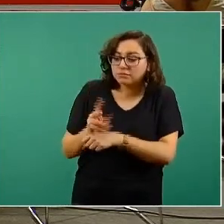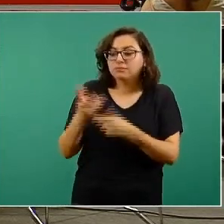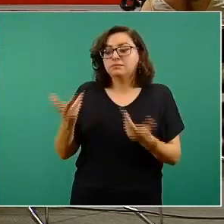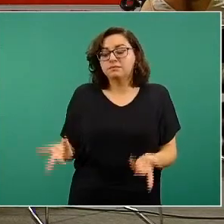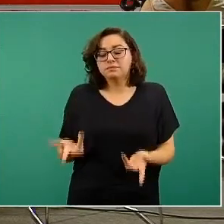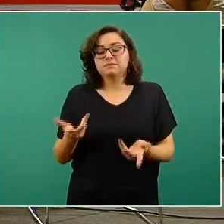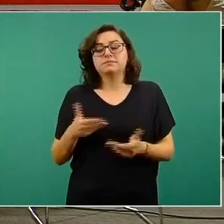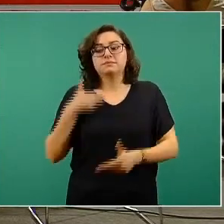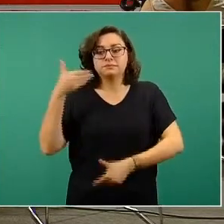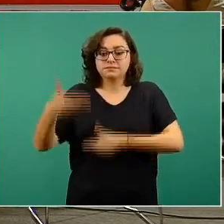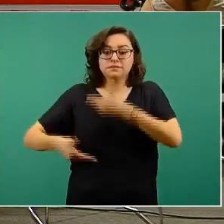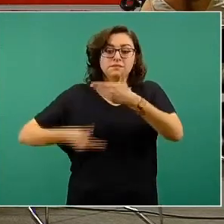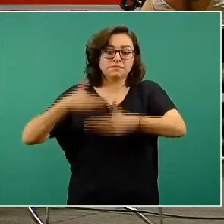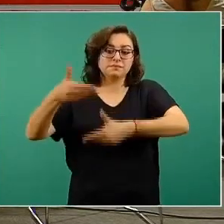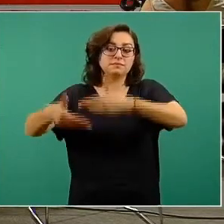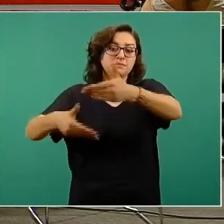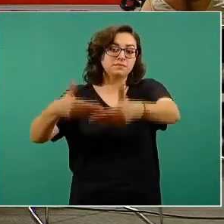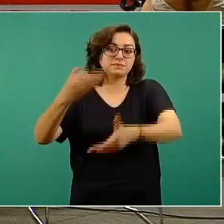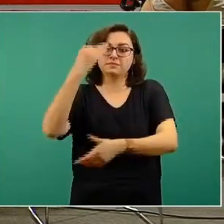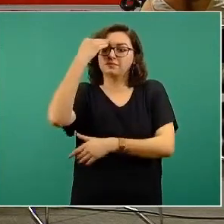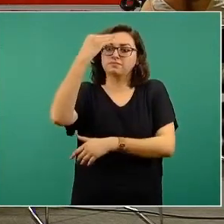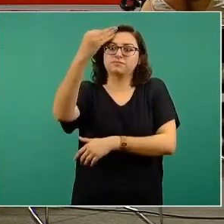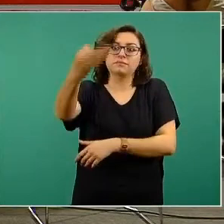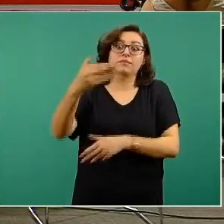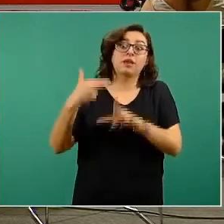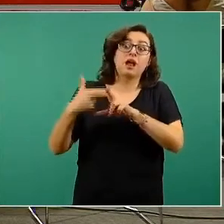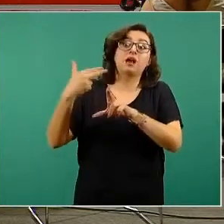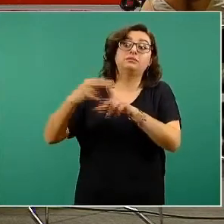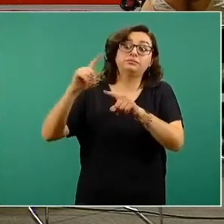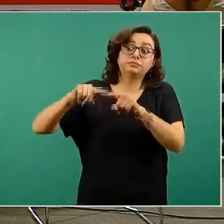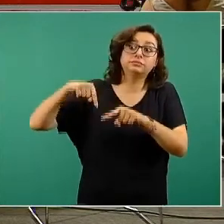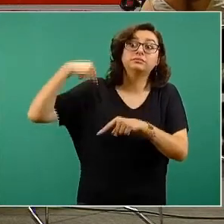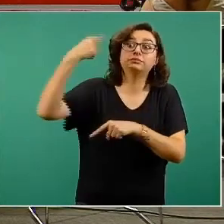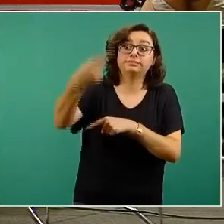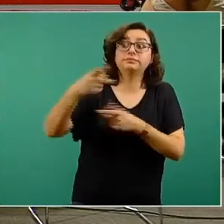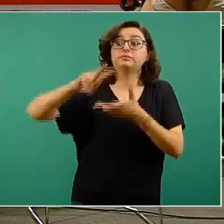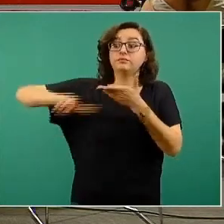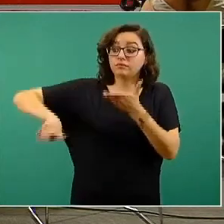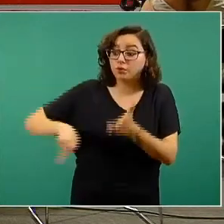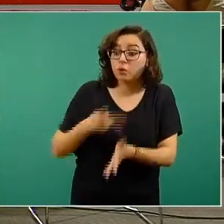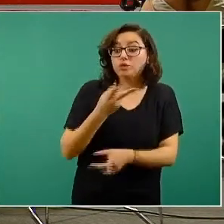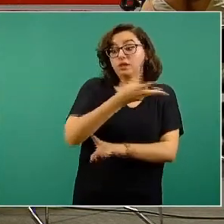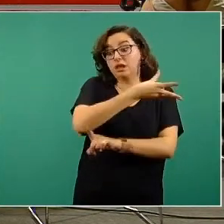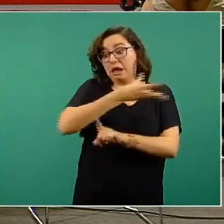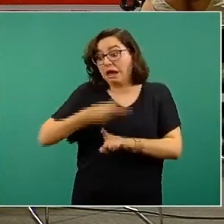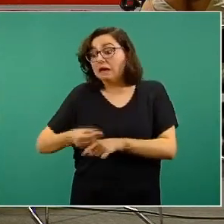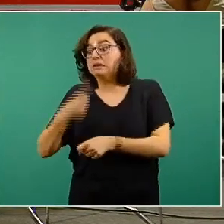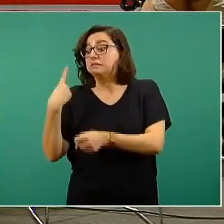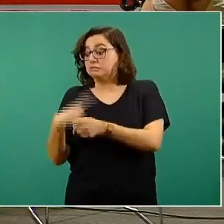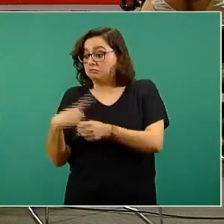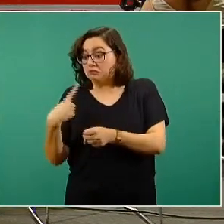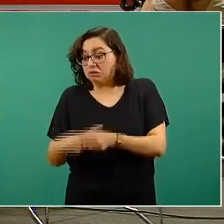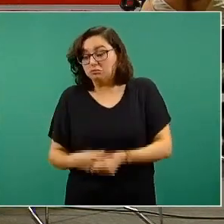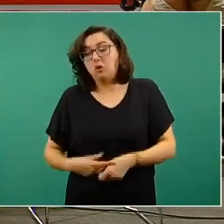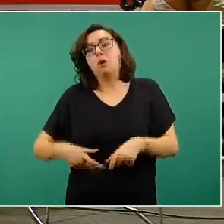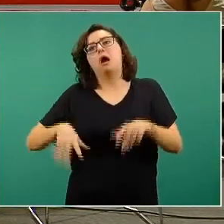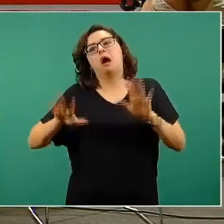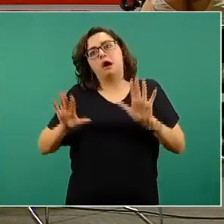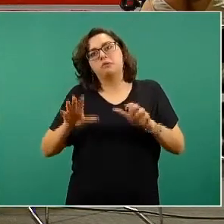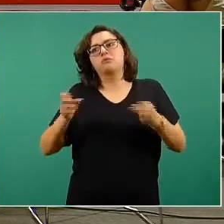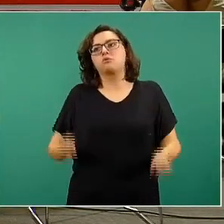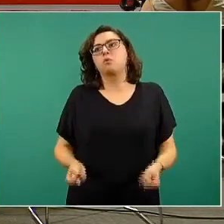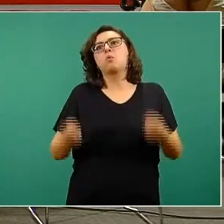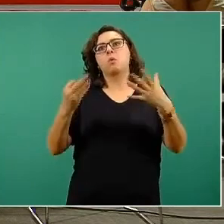desarrolle la enfermedad, o que esa respuesta inducida por la vacuna rápidamente controle la